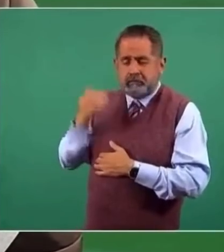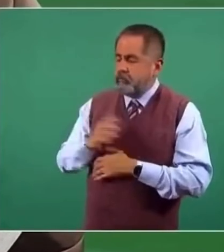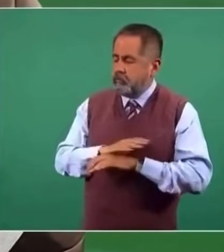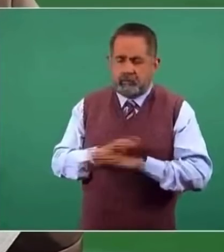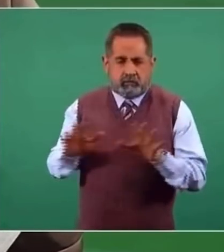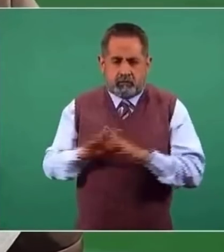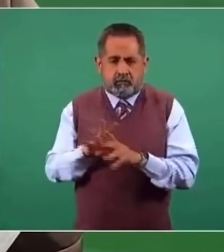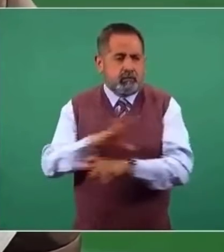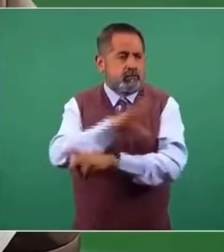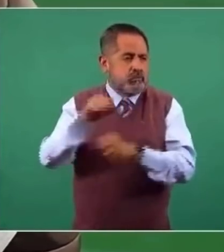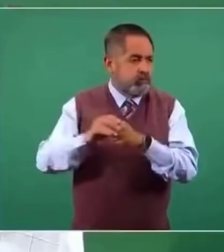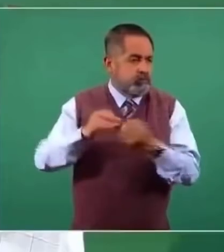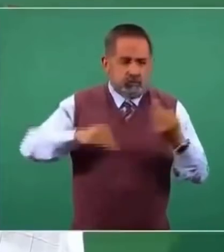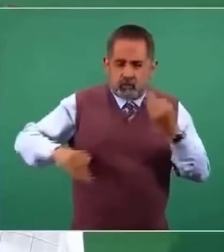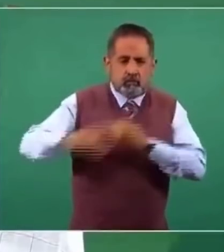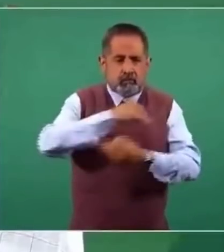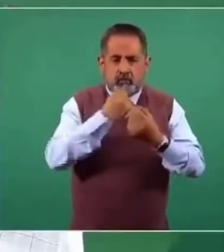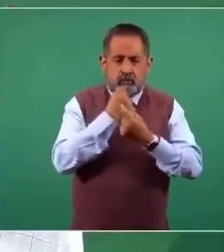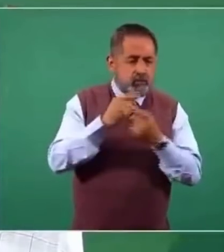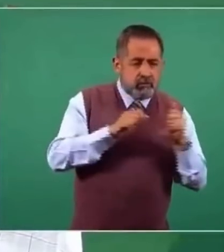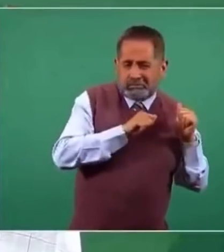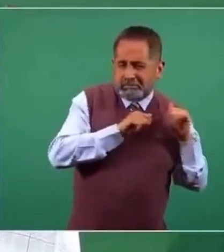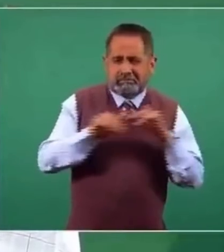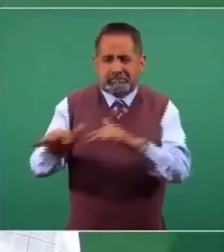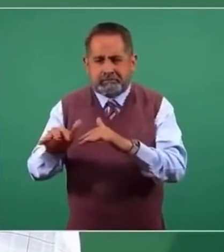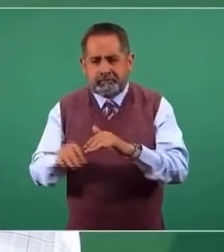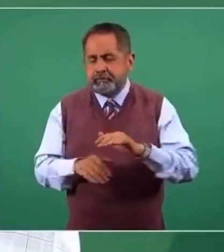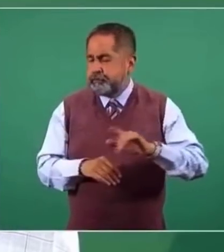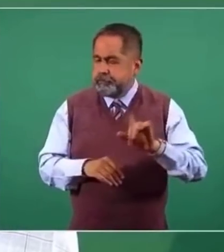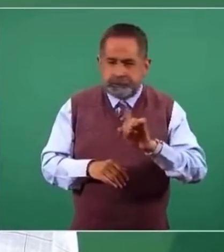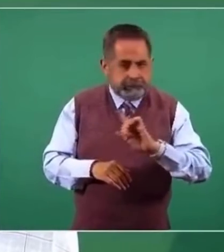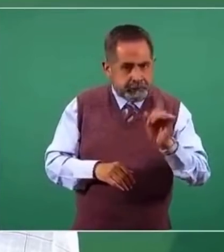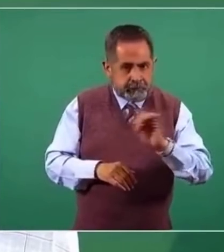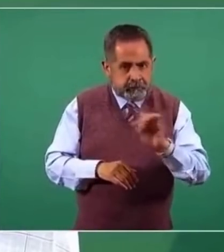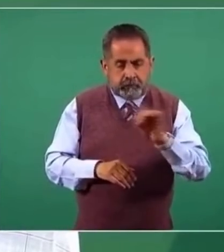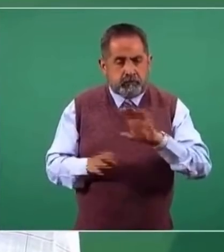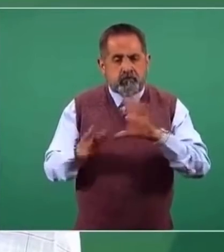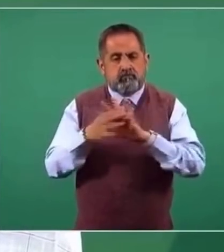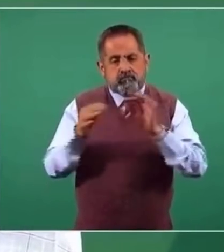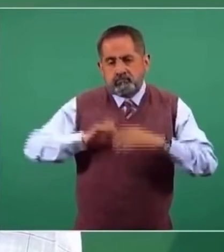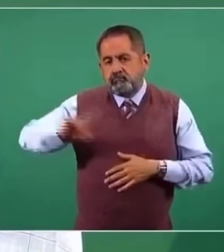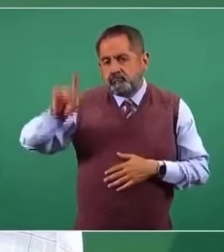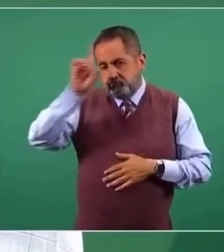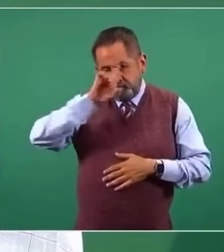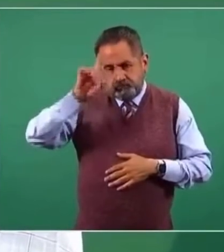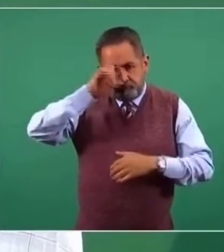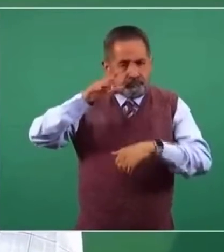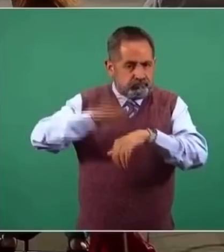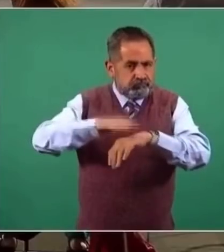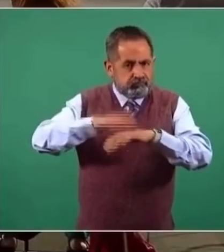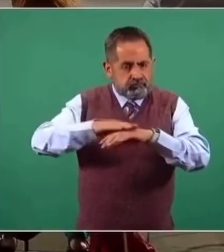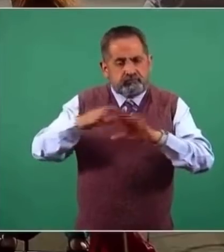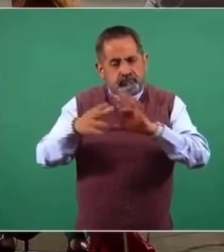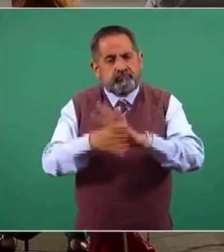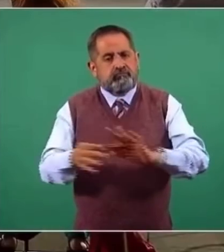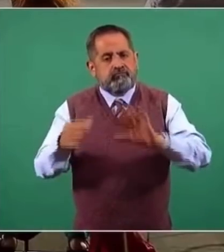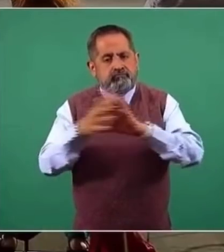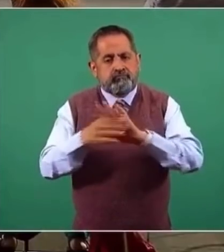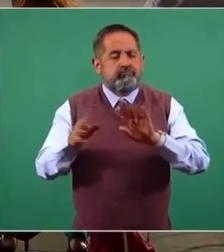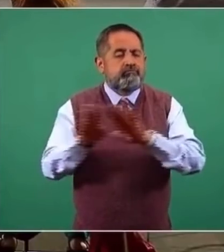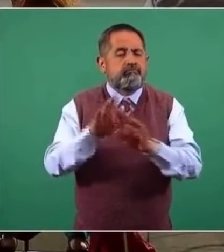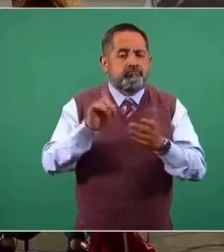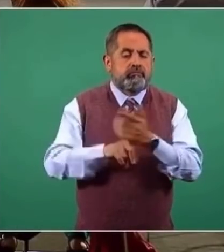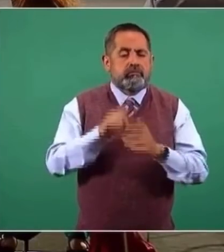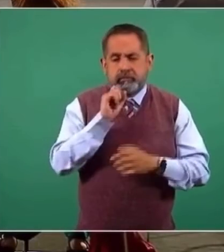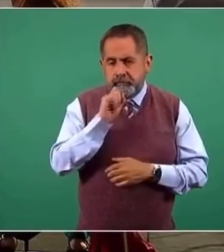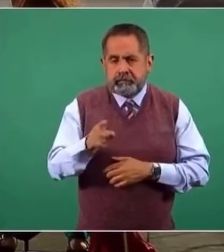todos al 100% y no, hay toda una serie de recomendaciones que se van a implementar y entre ellas,